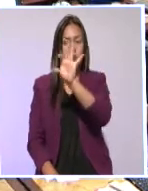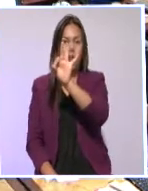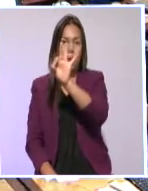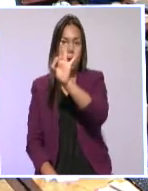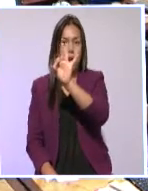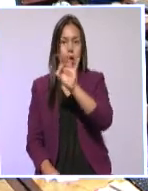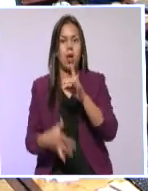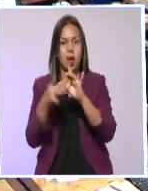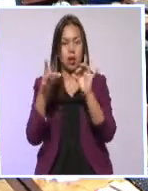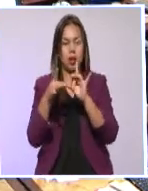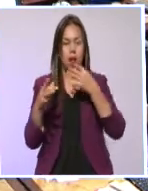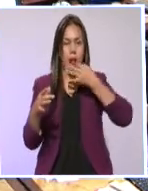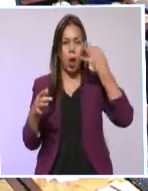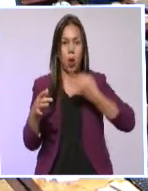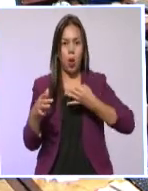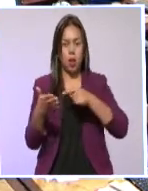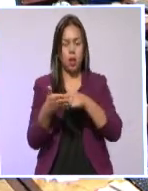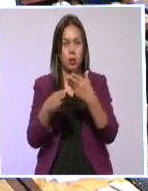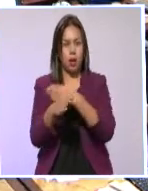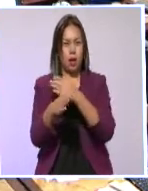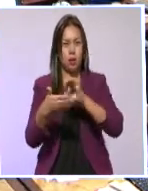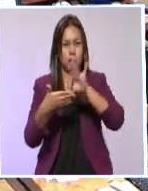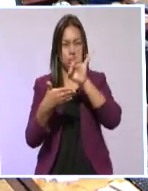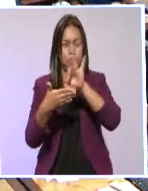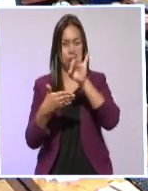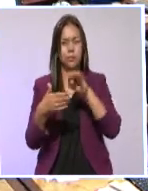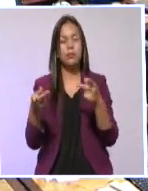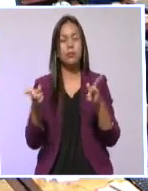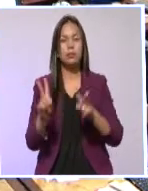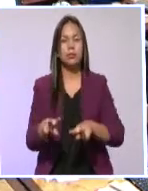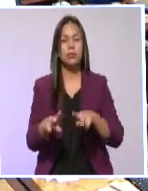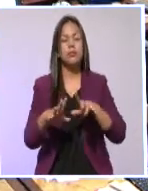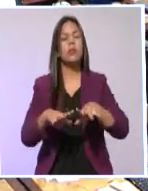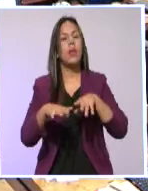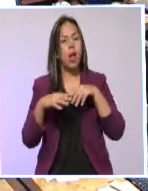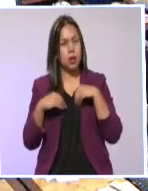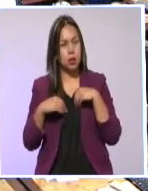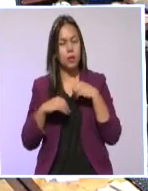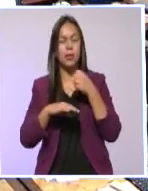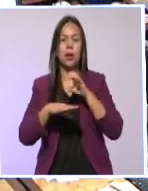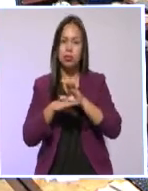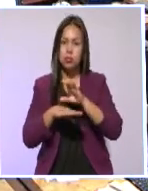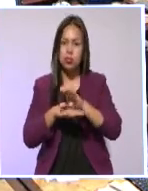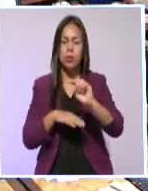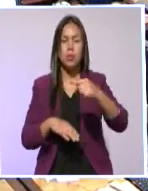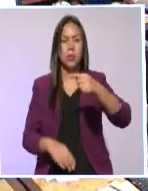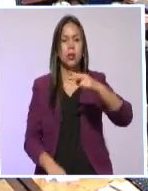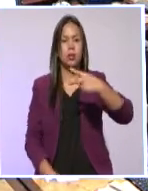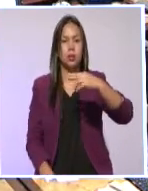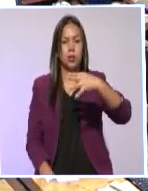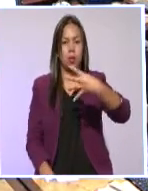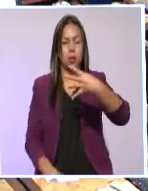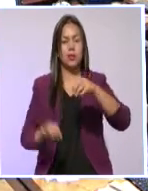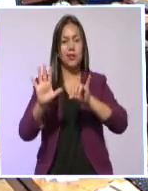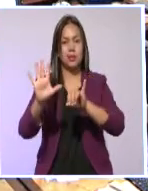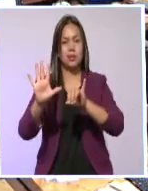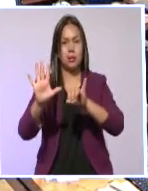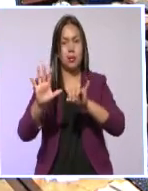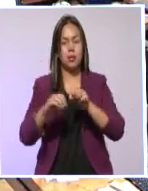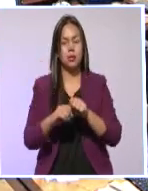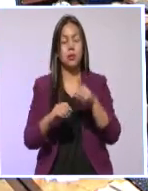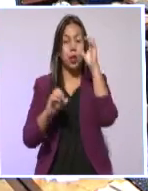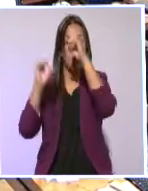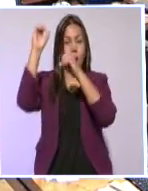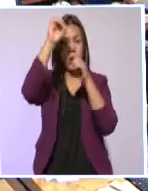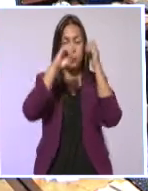texto originalmente aprobado, y el allanamiento a las disposiciones reformatorias primera, segunda, cuarta y sexta,